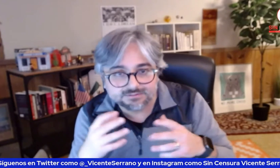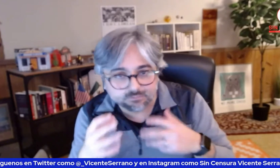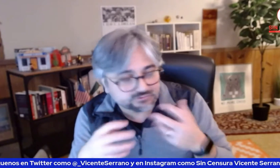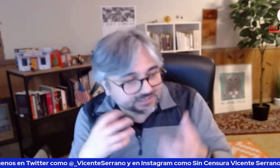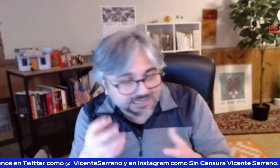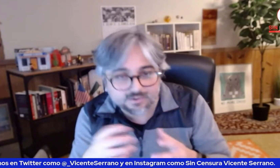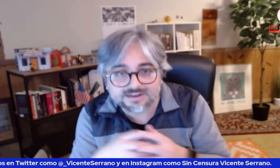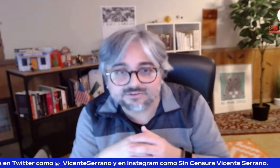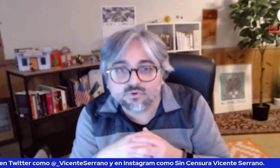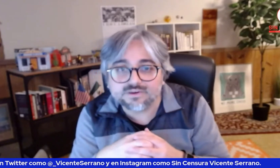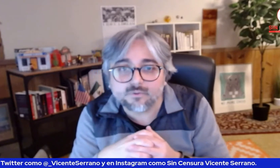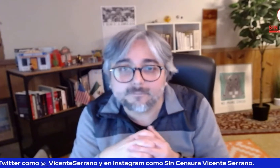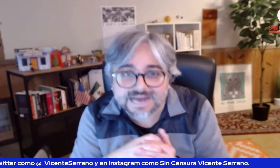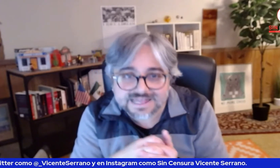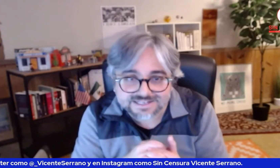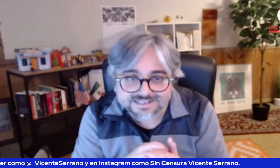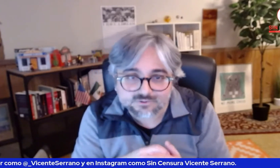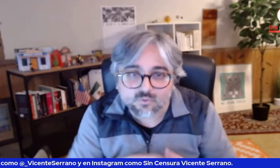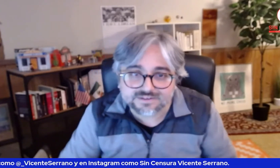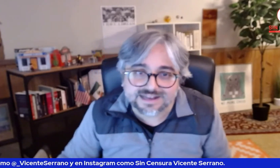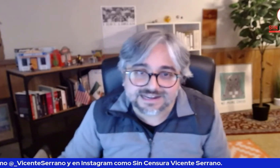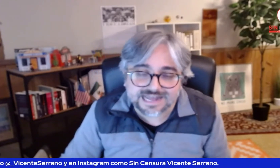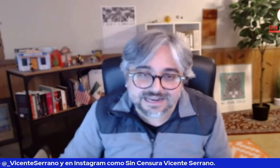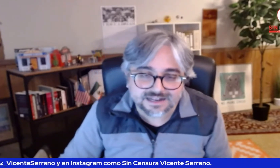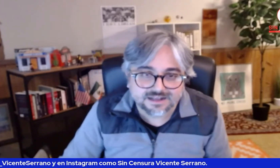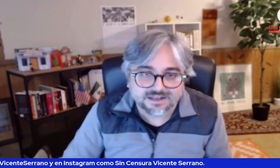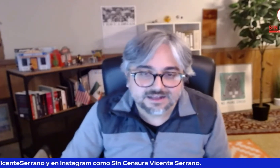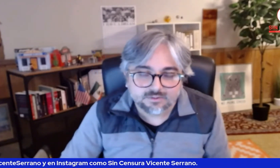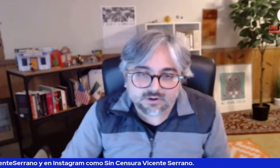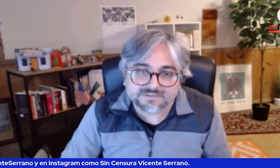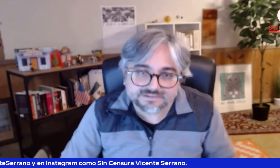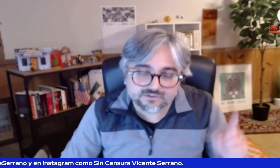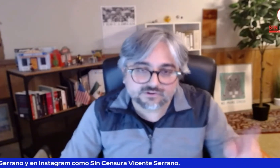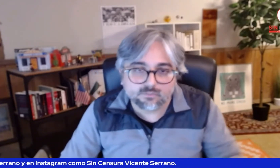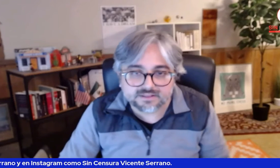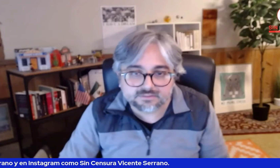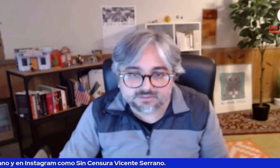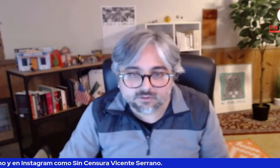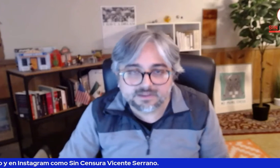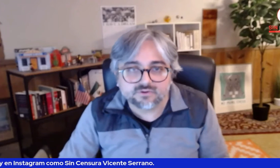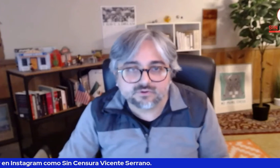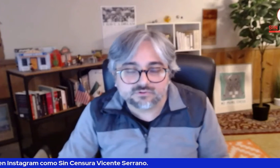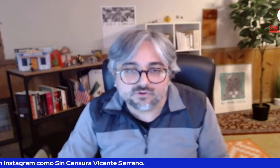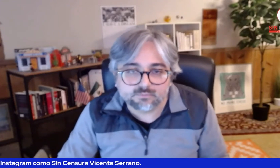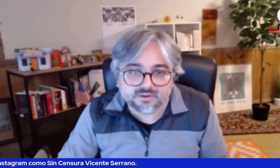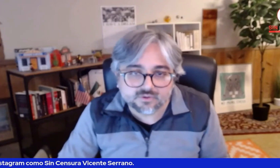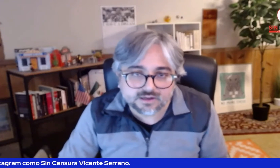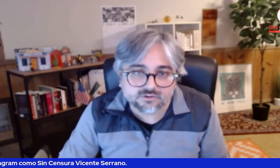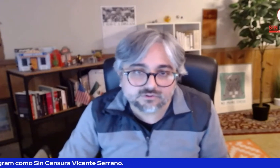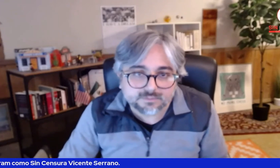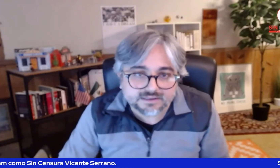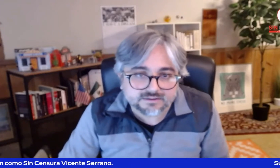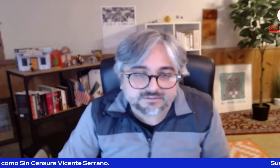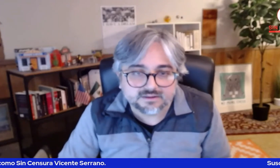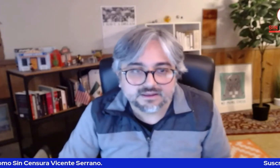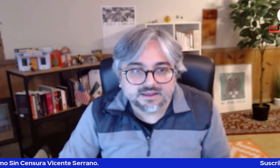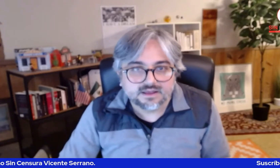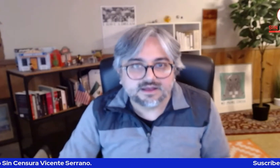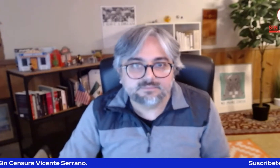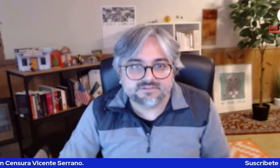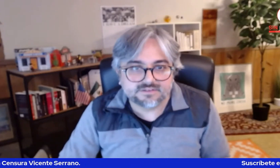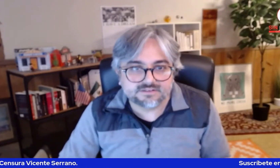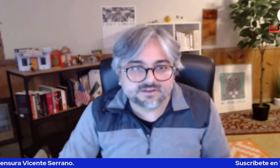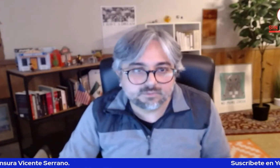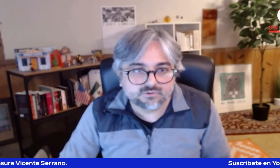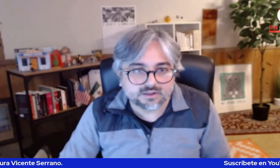que es muy cercano a él, que es un juez compadre, es un juez carnal. Bueno, pues esto se lo planteó nuestro compañero Carlos Domínguez